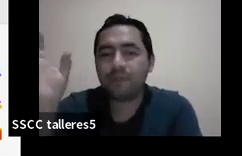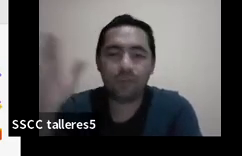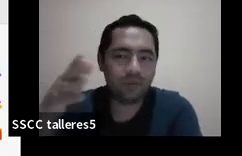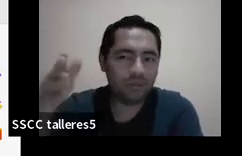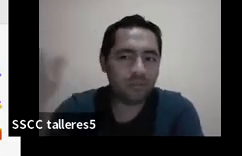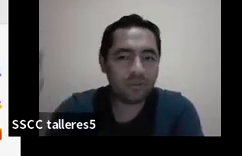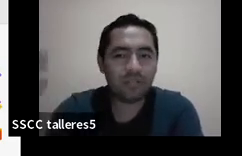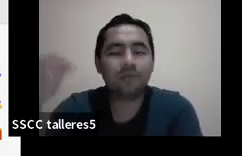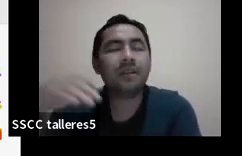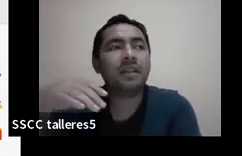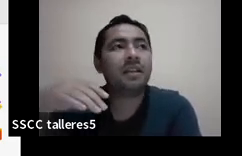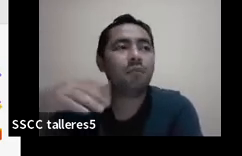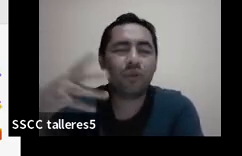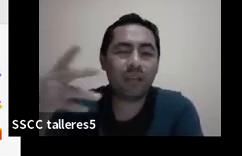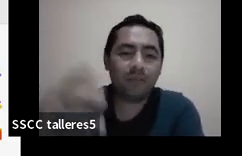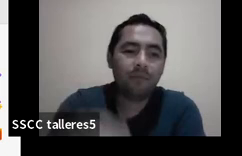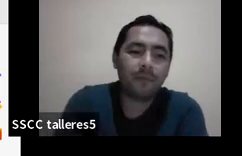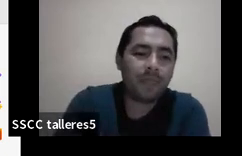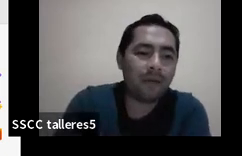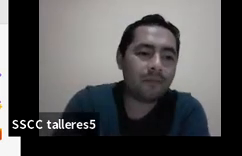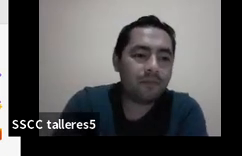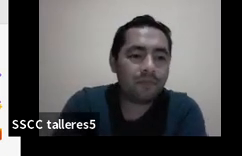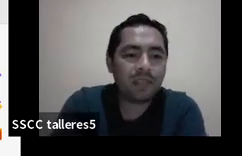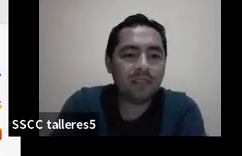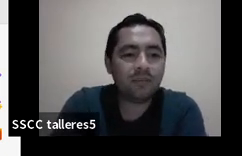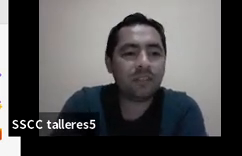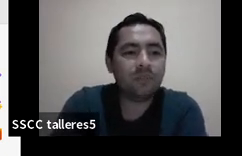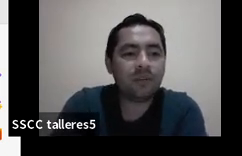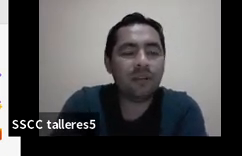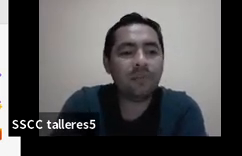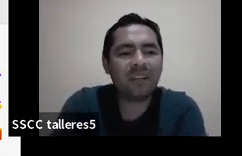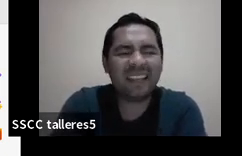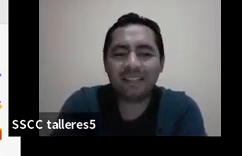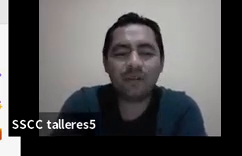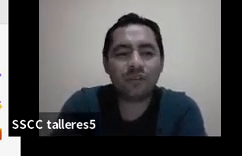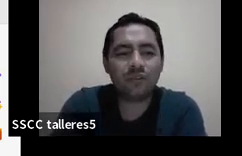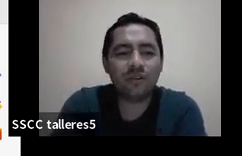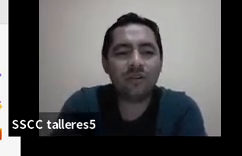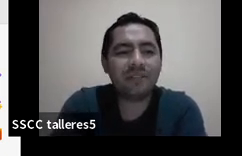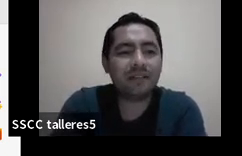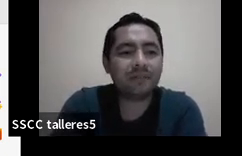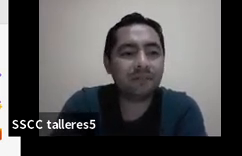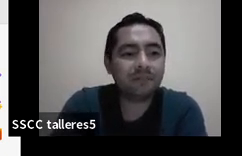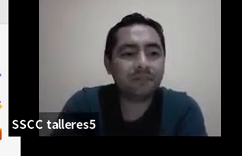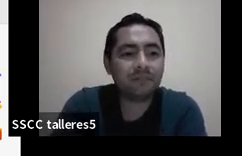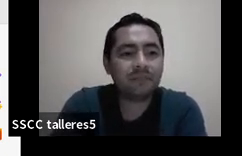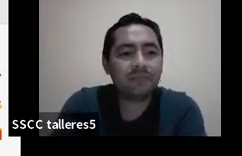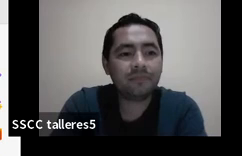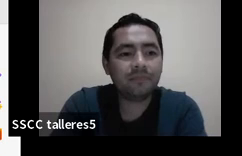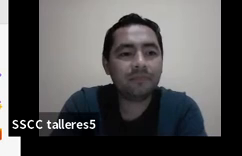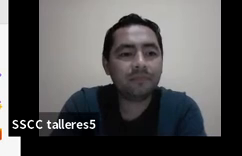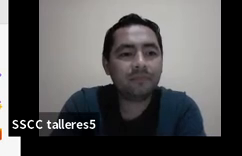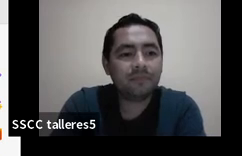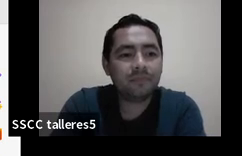no, 99%. ¿Por qué no hay? A ver, ¿qué dicen ustedes? ¿Por qué crees que no hay sordos en la universidad?